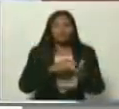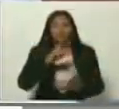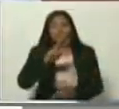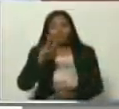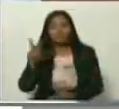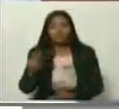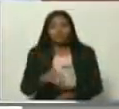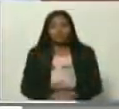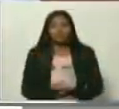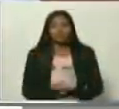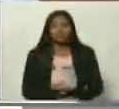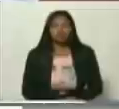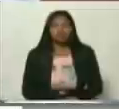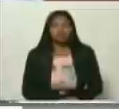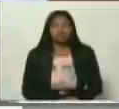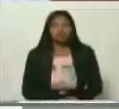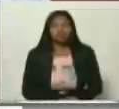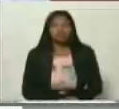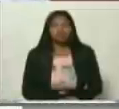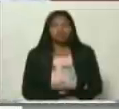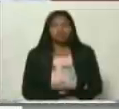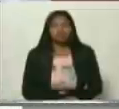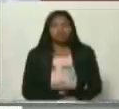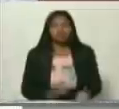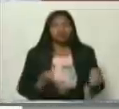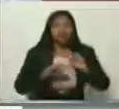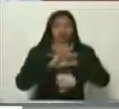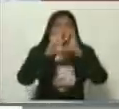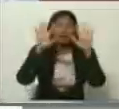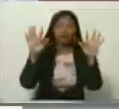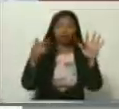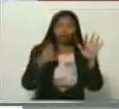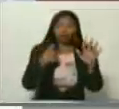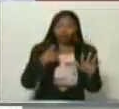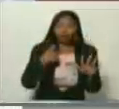2022. Obviamente, ¿verdad?,